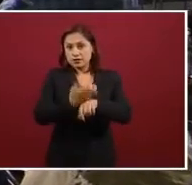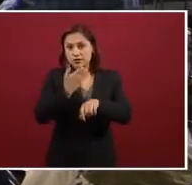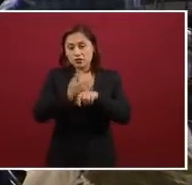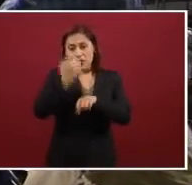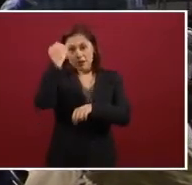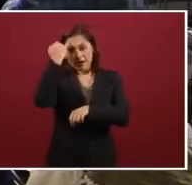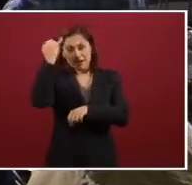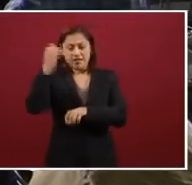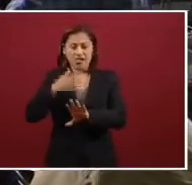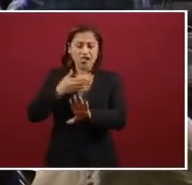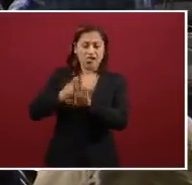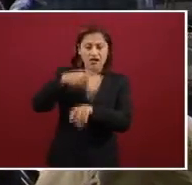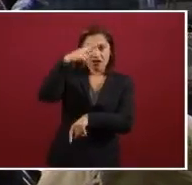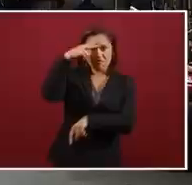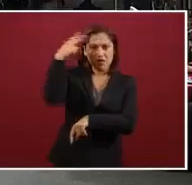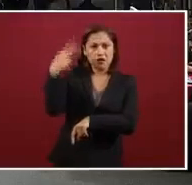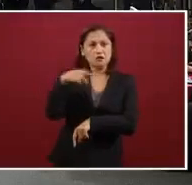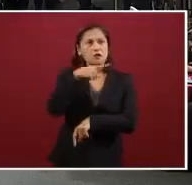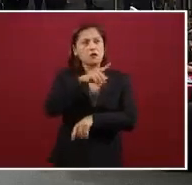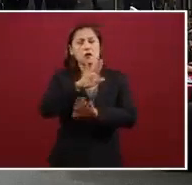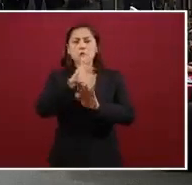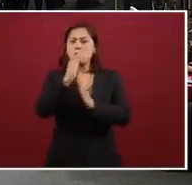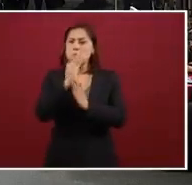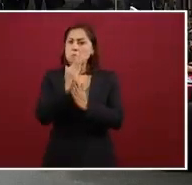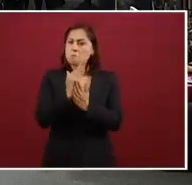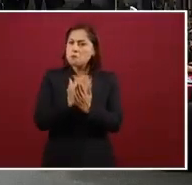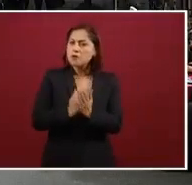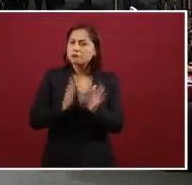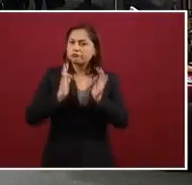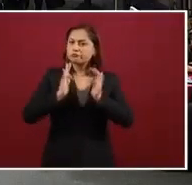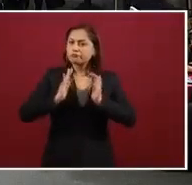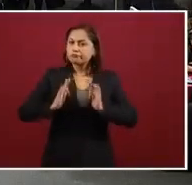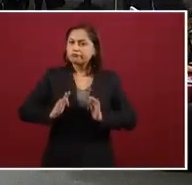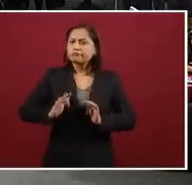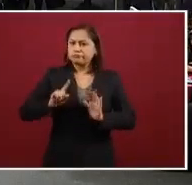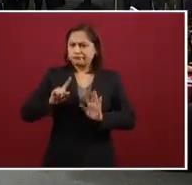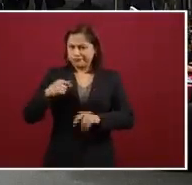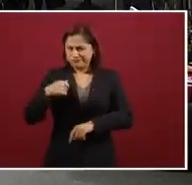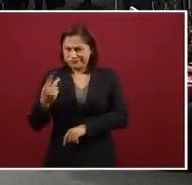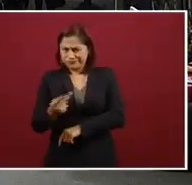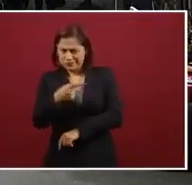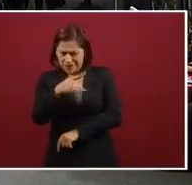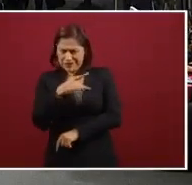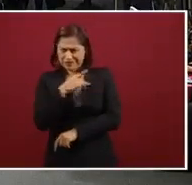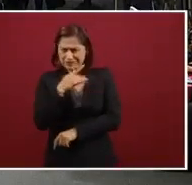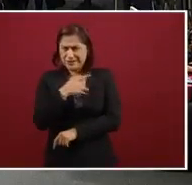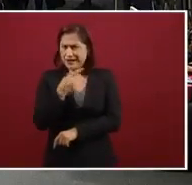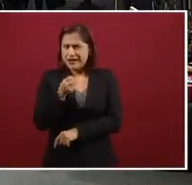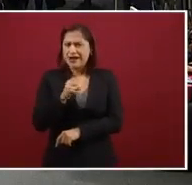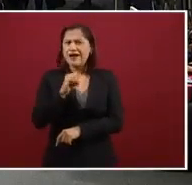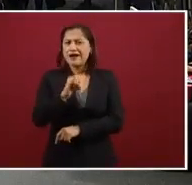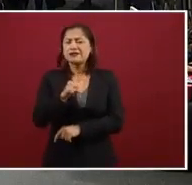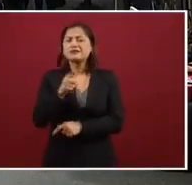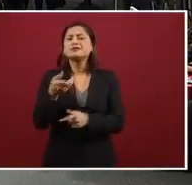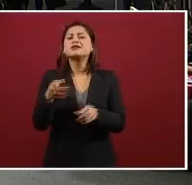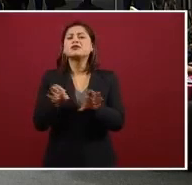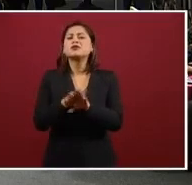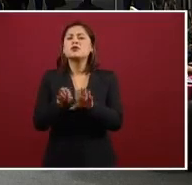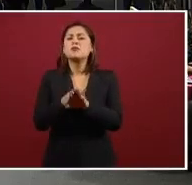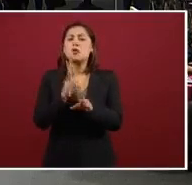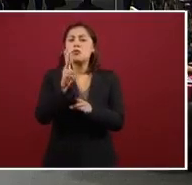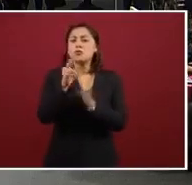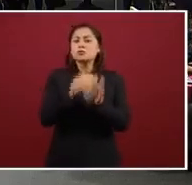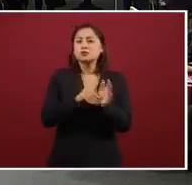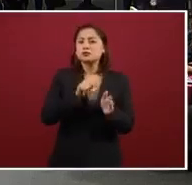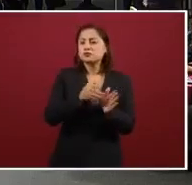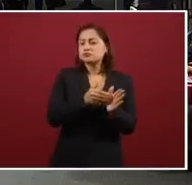que ha bajado el discurso en contra de la migración, en contra de los mexicanos, sobre todo cuando en un periodo tan corto con este tema